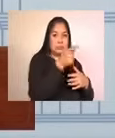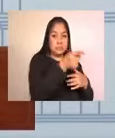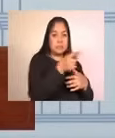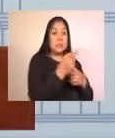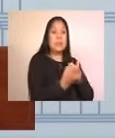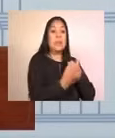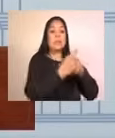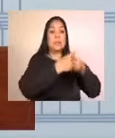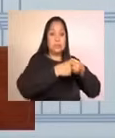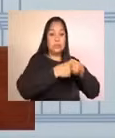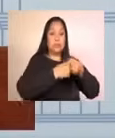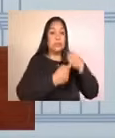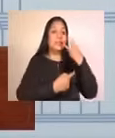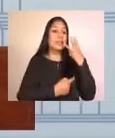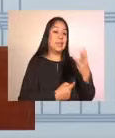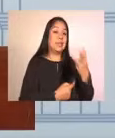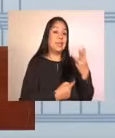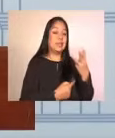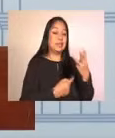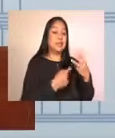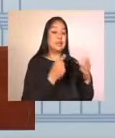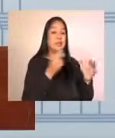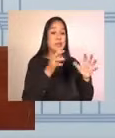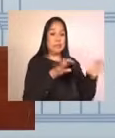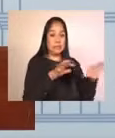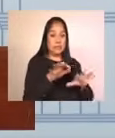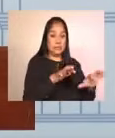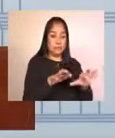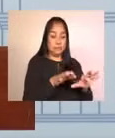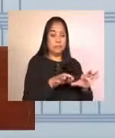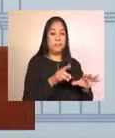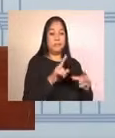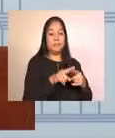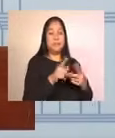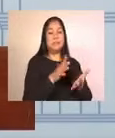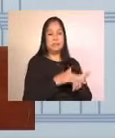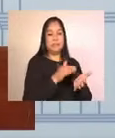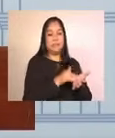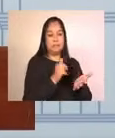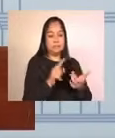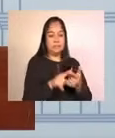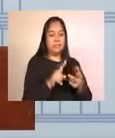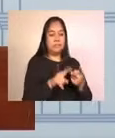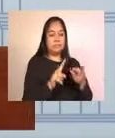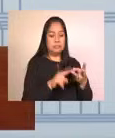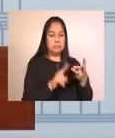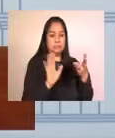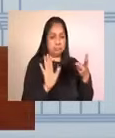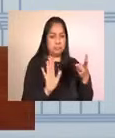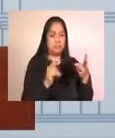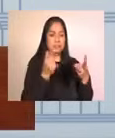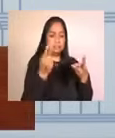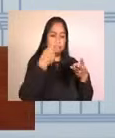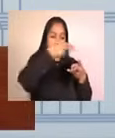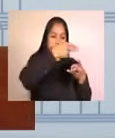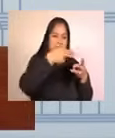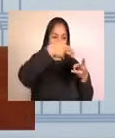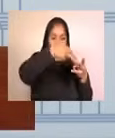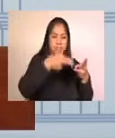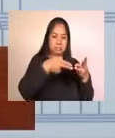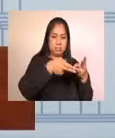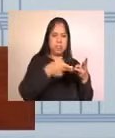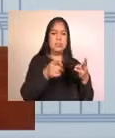en las tres, en los tres eventos. Ahora, ¿qué garantiza para nosotros que es una